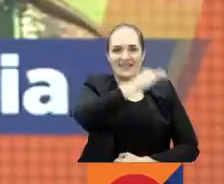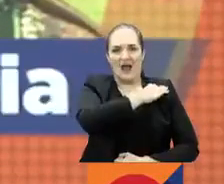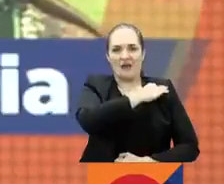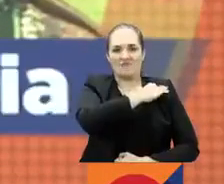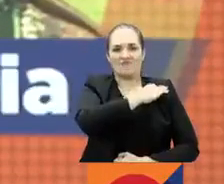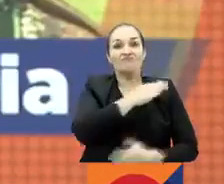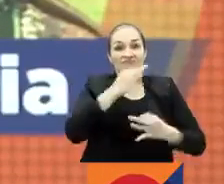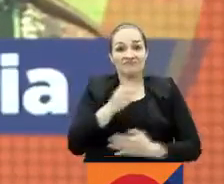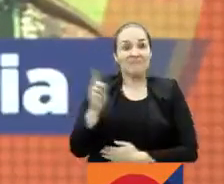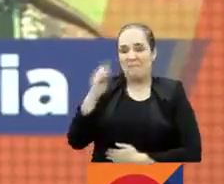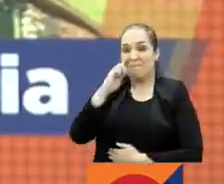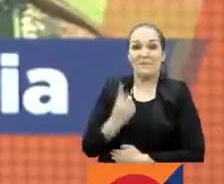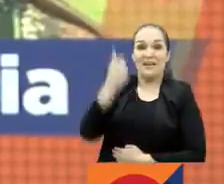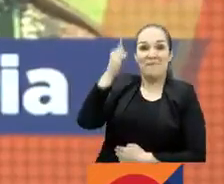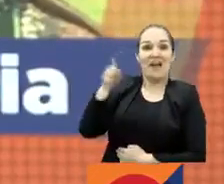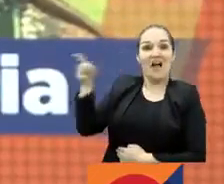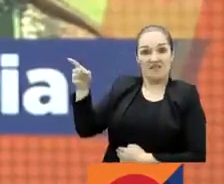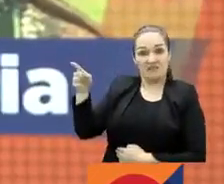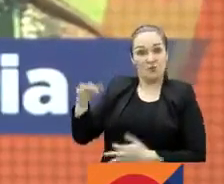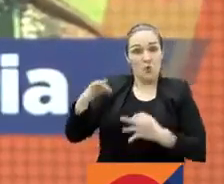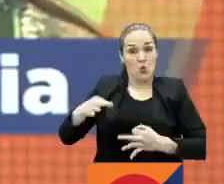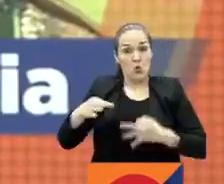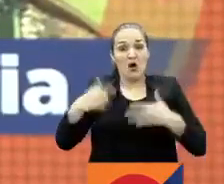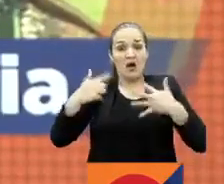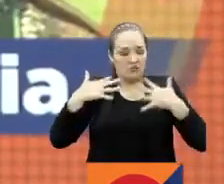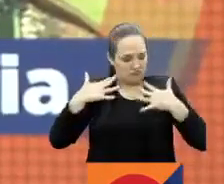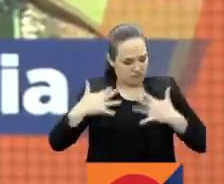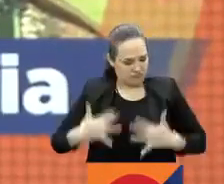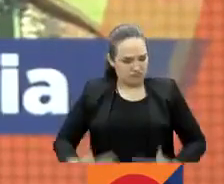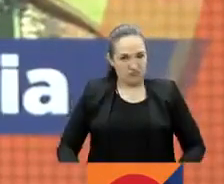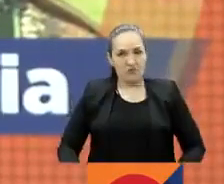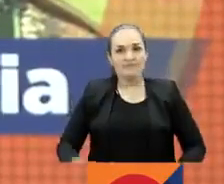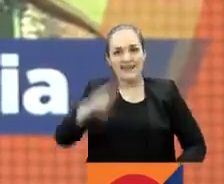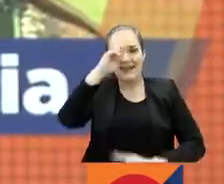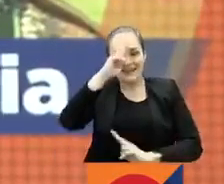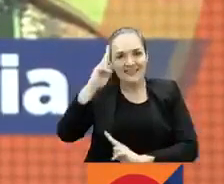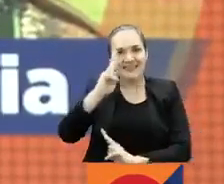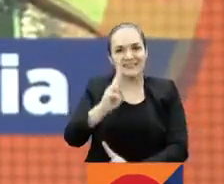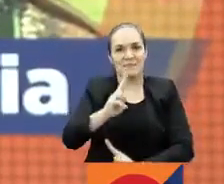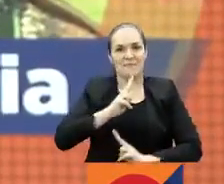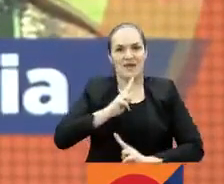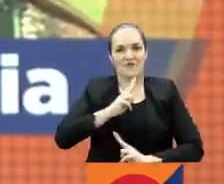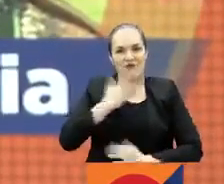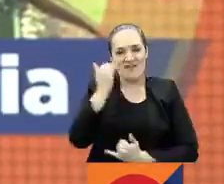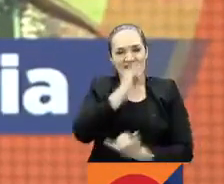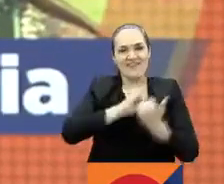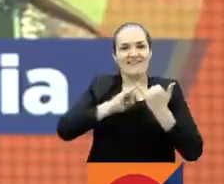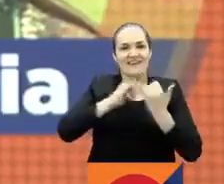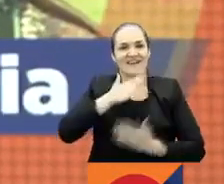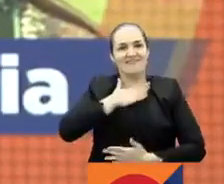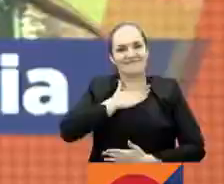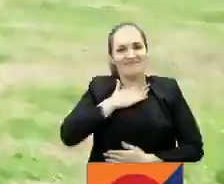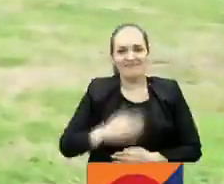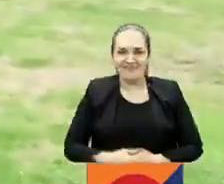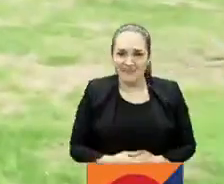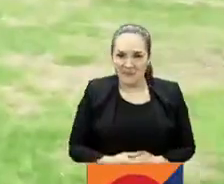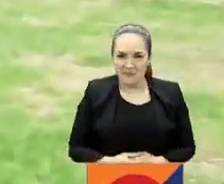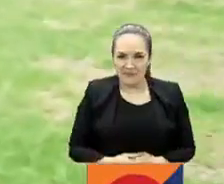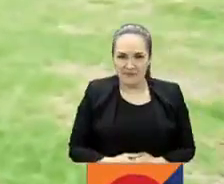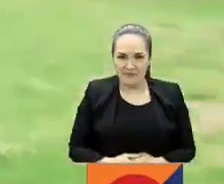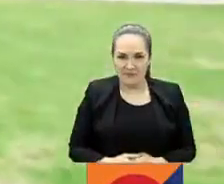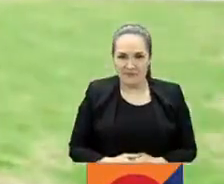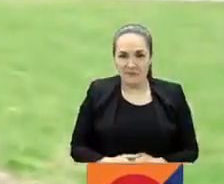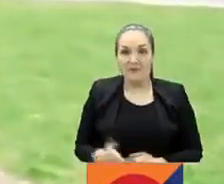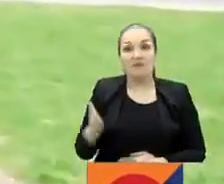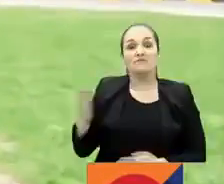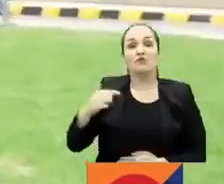un uniforme que además es manta guajira pixelada como símbolo de respeto e identidad en su cultura. Soy el